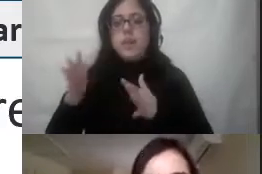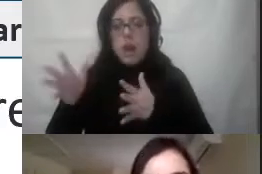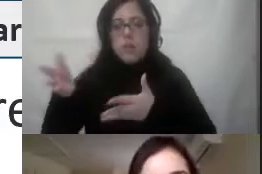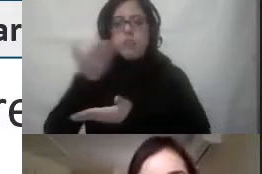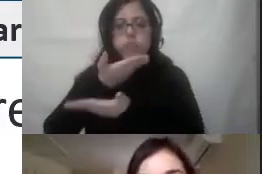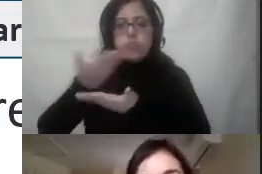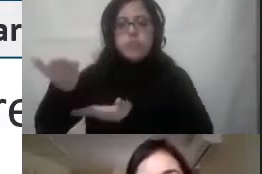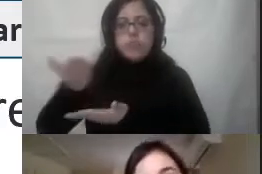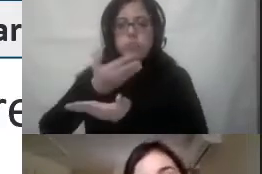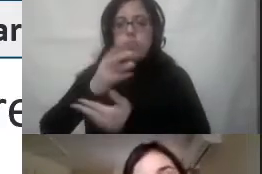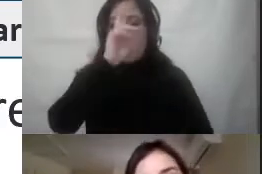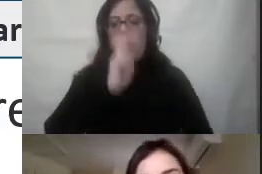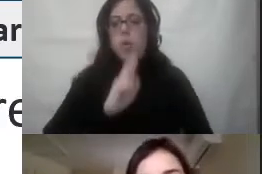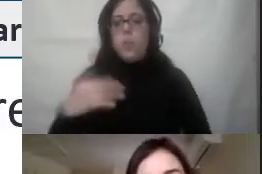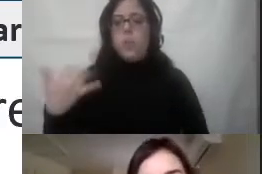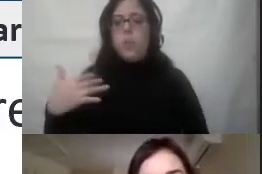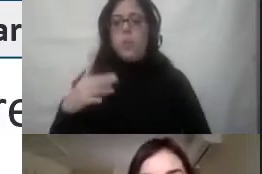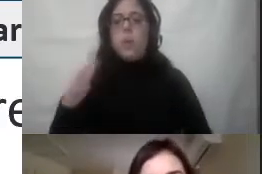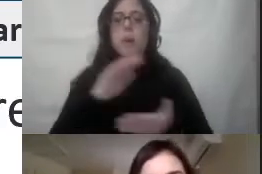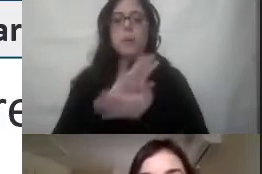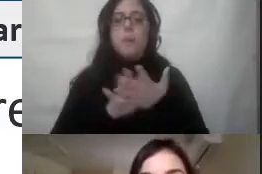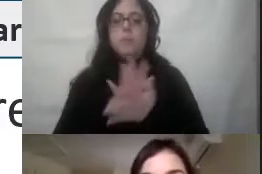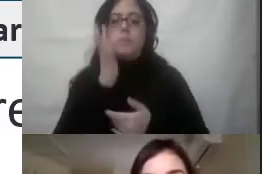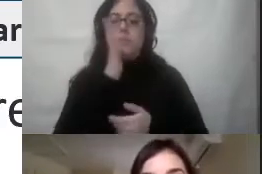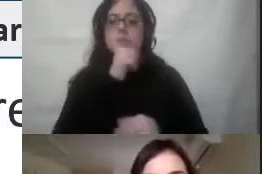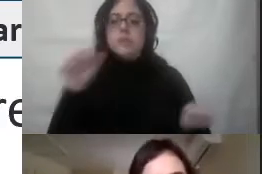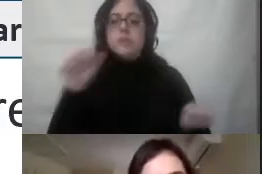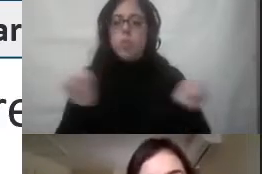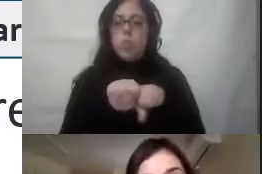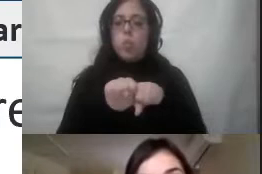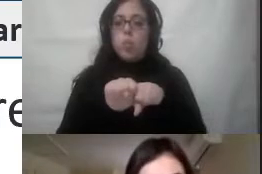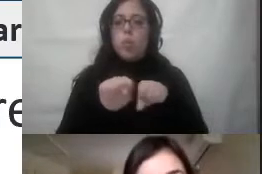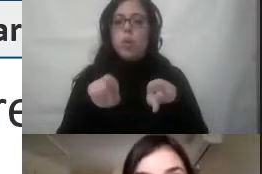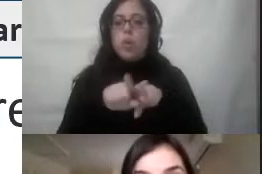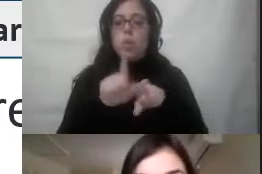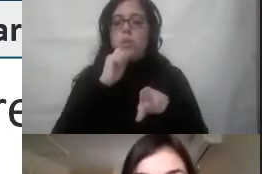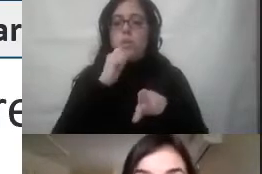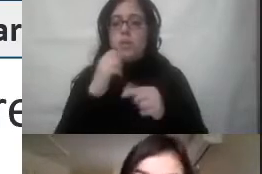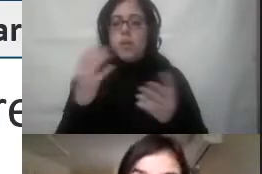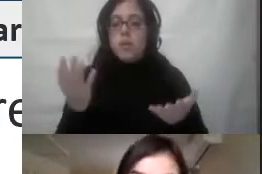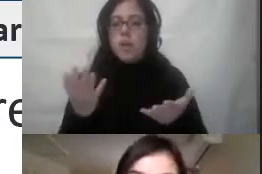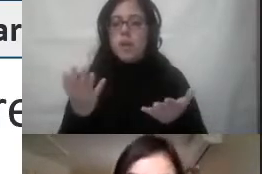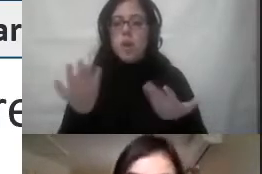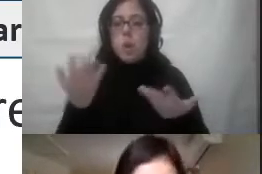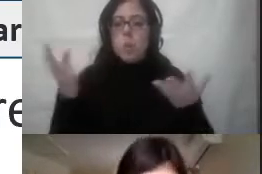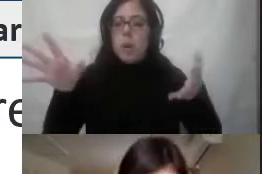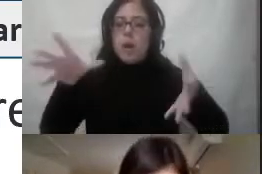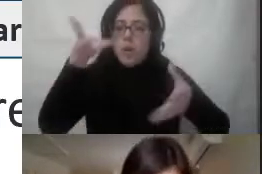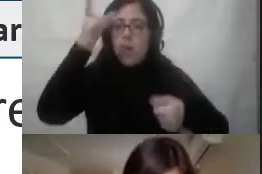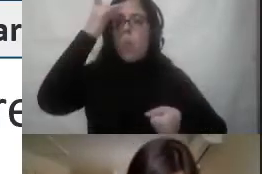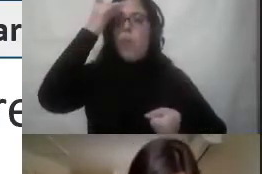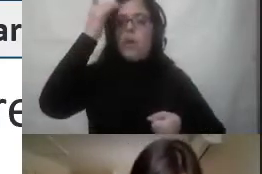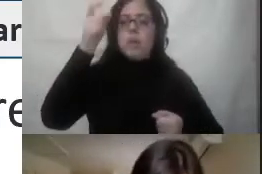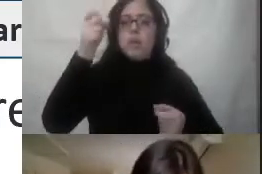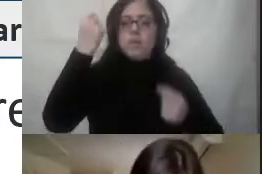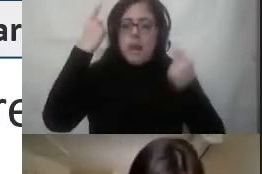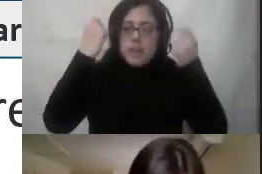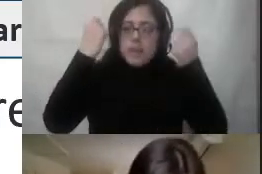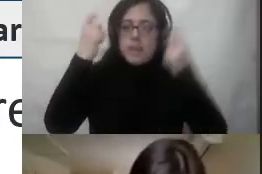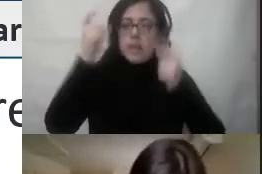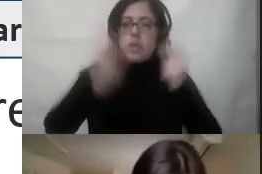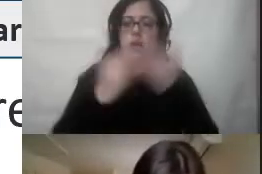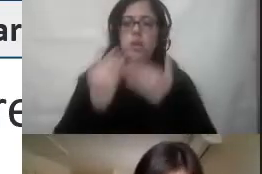súper importante porque si no tenemos conectividad y si es aprendizaje a distancia, ¿cómo nos damos cuenta de cómo van entendiendo los estudiantes?